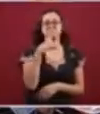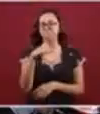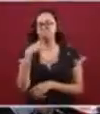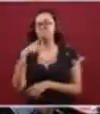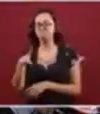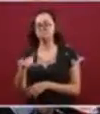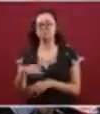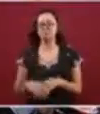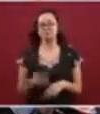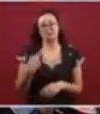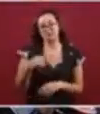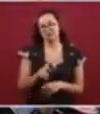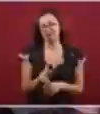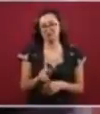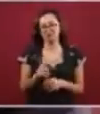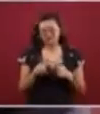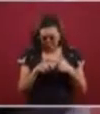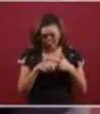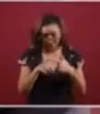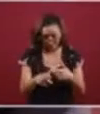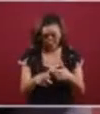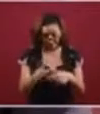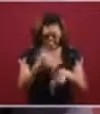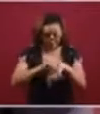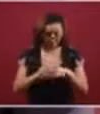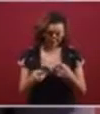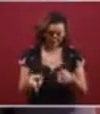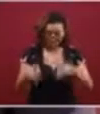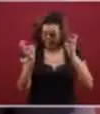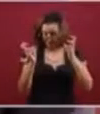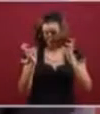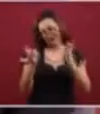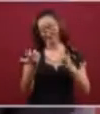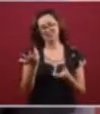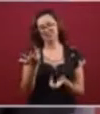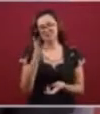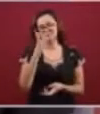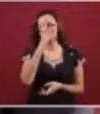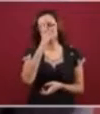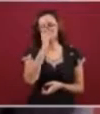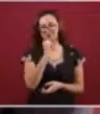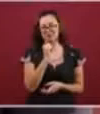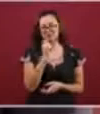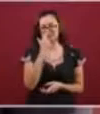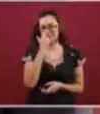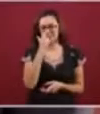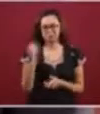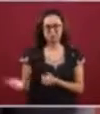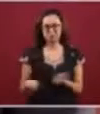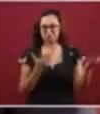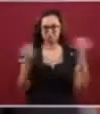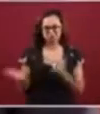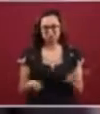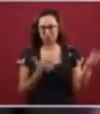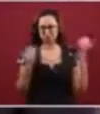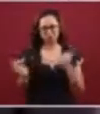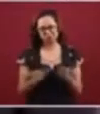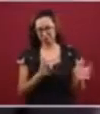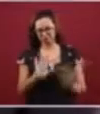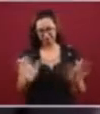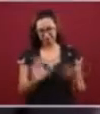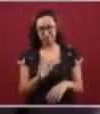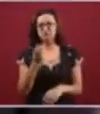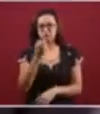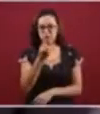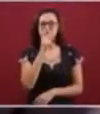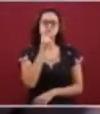robo, pero no podíamos permitir que siguieran saqueando la agencia o los recursos de la agencia. Se